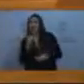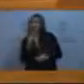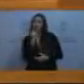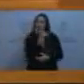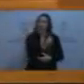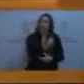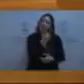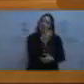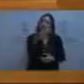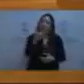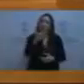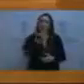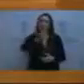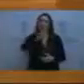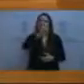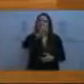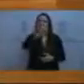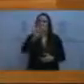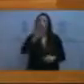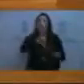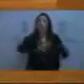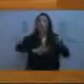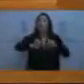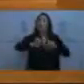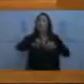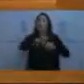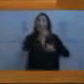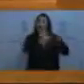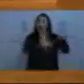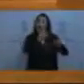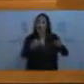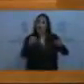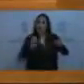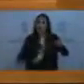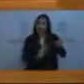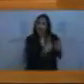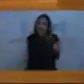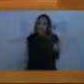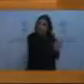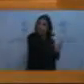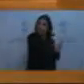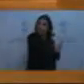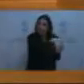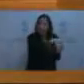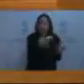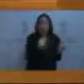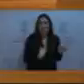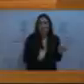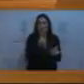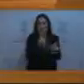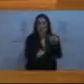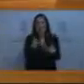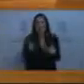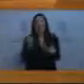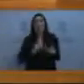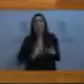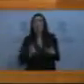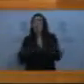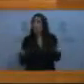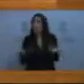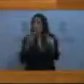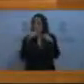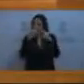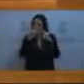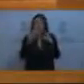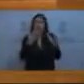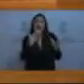Harrio. ¿Cuál es el problema? Que la UBI móvil de Harrio, el personal de la UBI móvil de Harrio es el personal de urgencias de Harrio. Por lo tanto, si la UBI móvil de